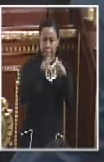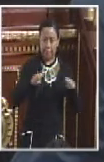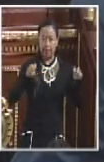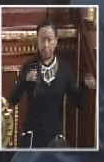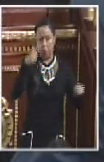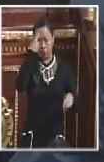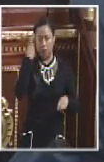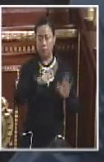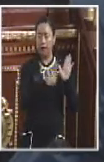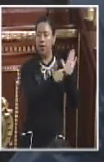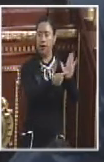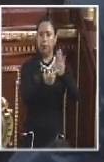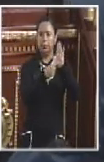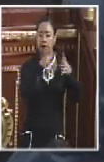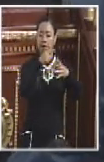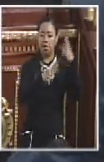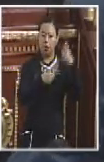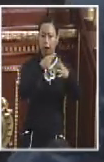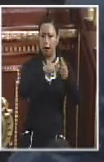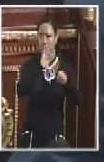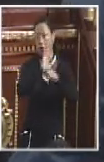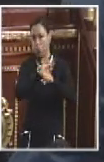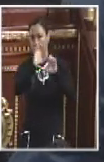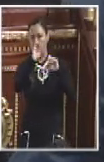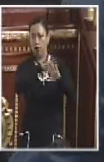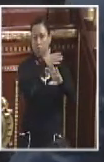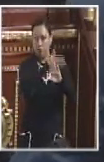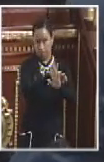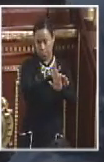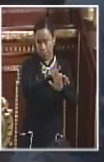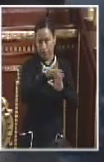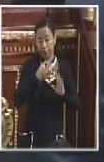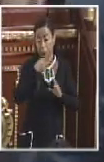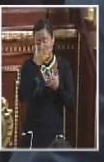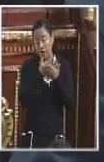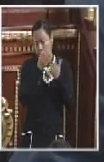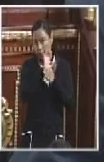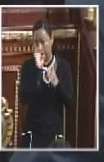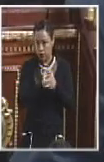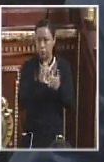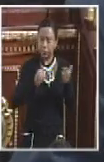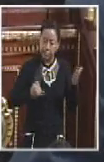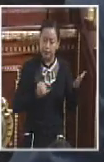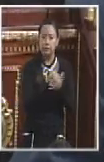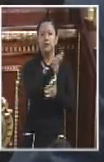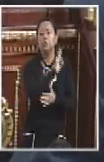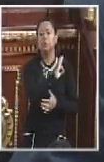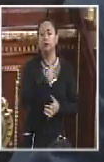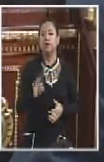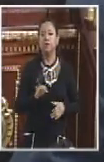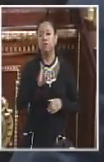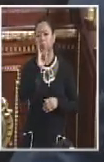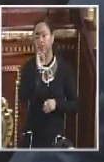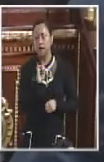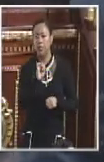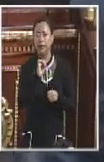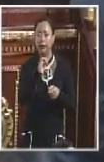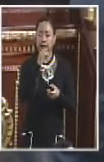para presentar los argumentos en contra y a favor, y en función de eso se toma una decisión de si se envía o se